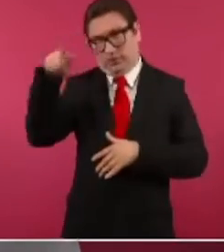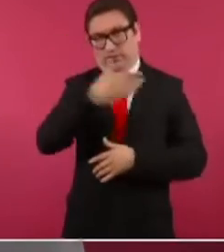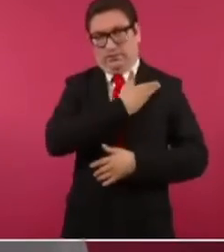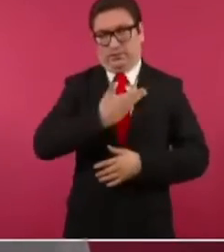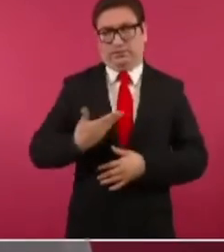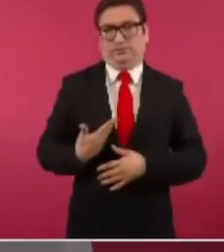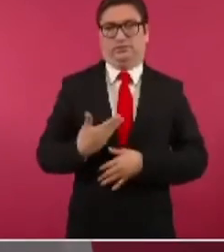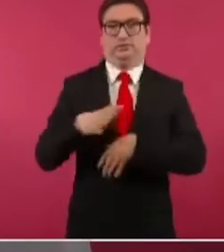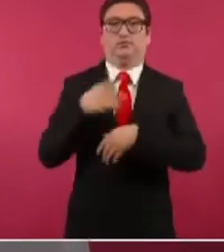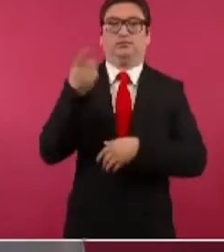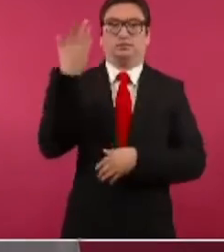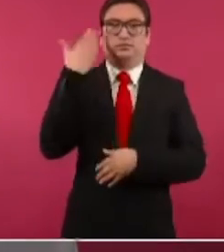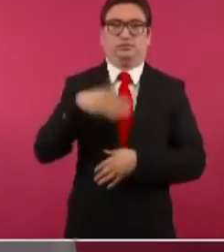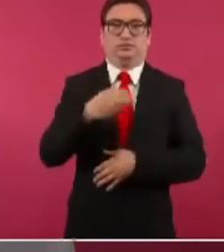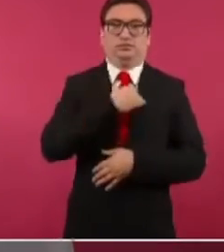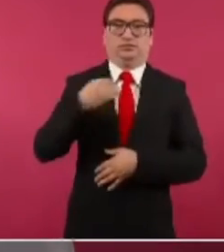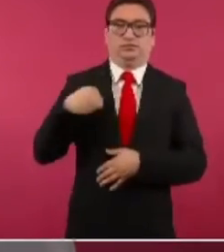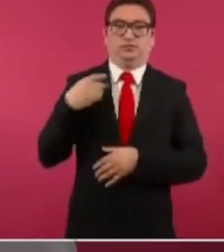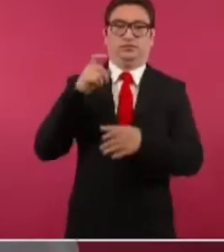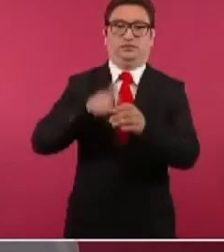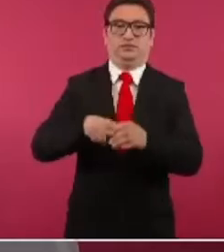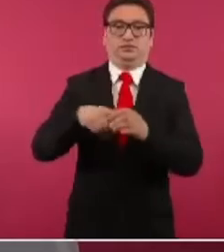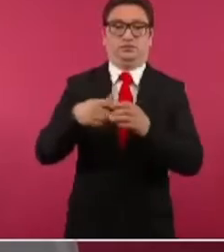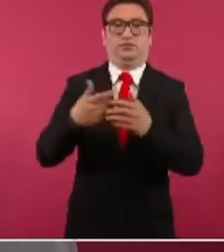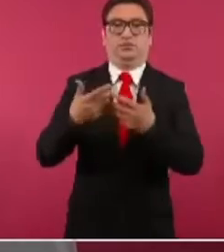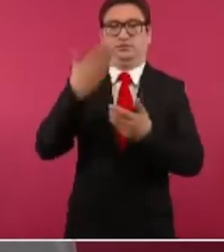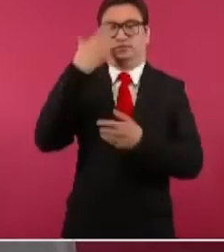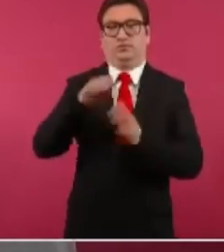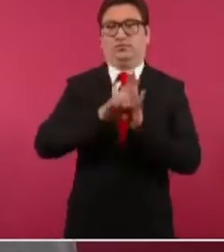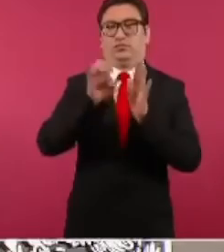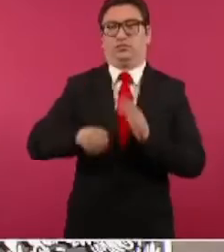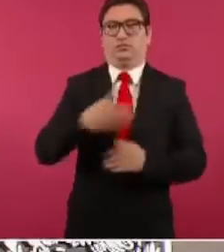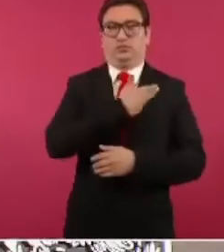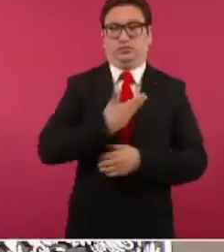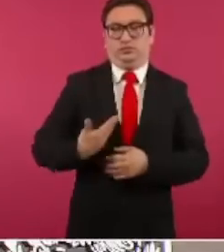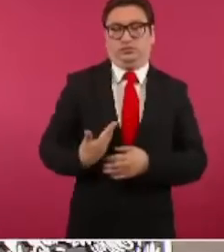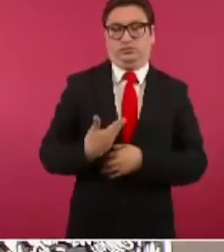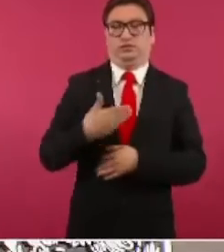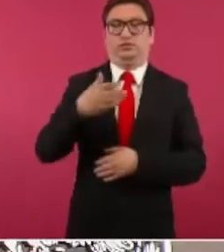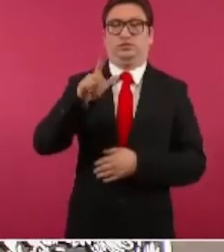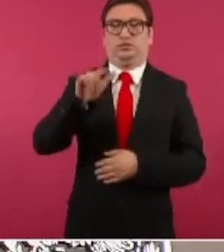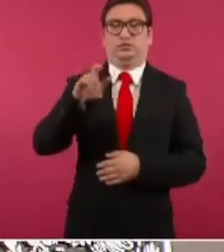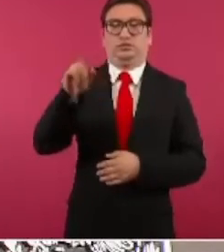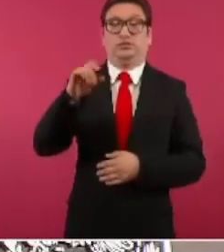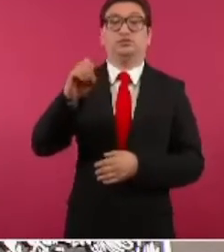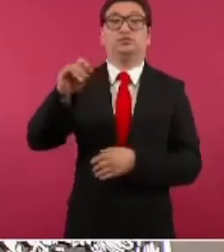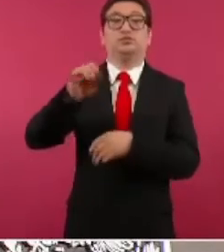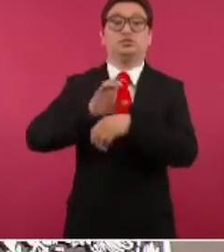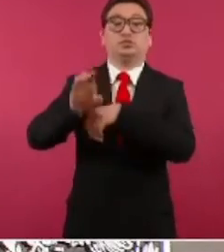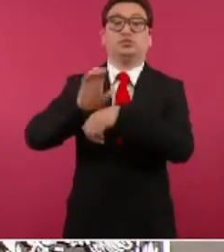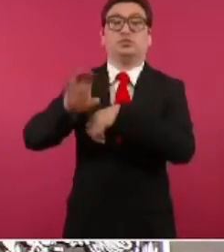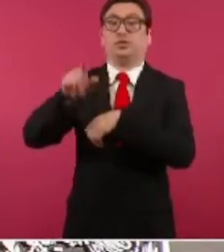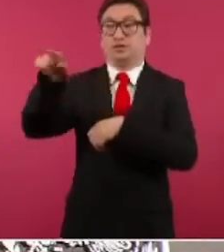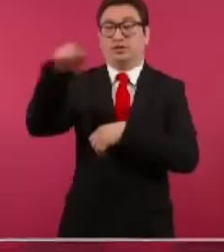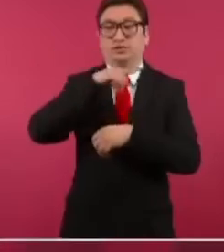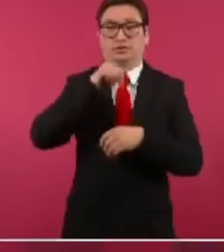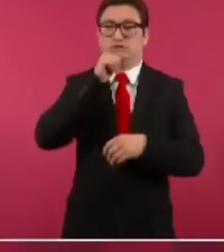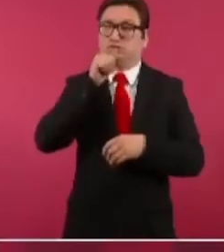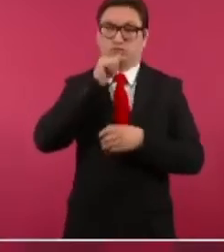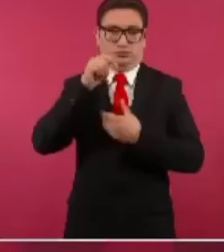miembro, hablaba yo del presidente Lasso de Ecuador, todavía no es miembro,